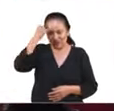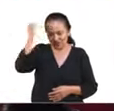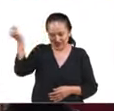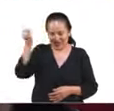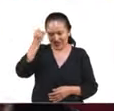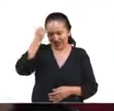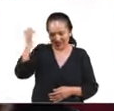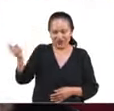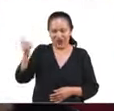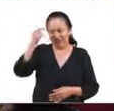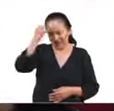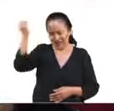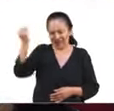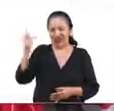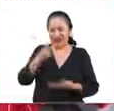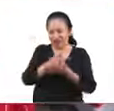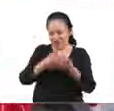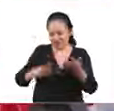Obrador.